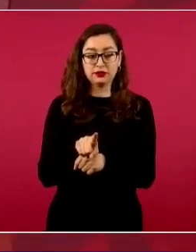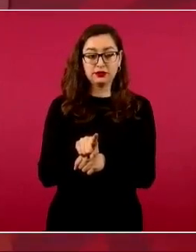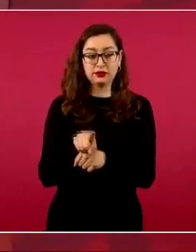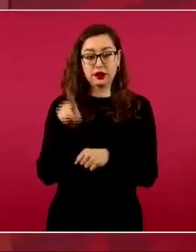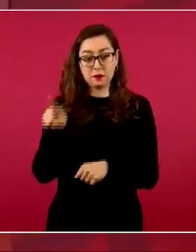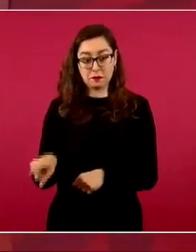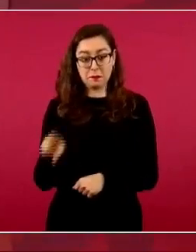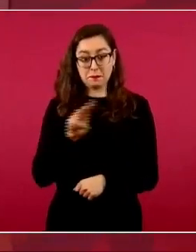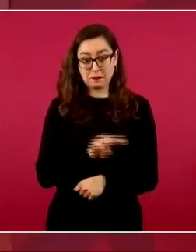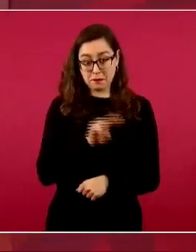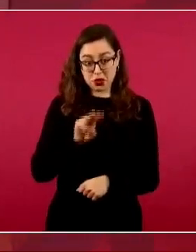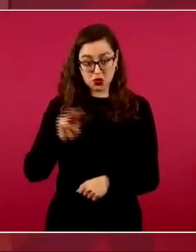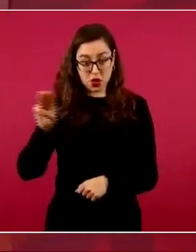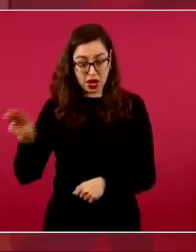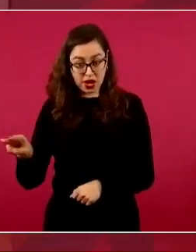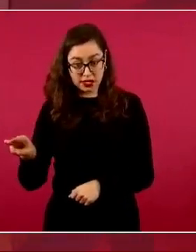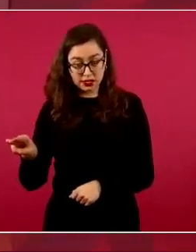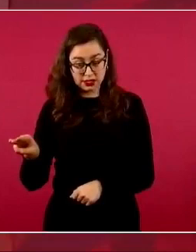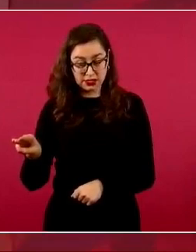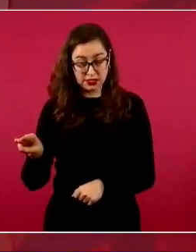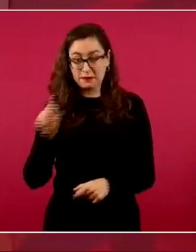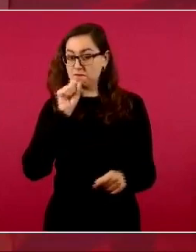en Michoacán